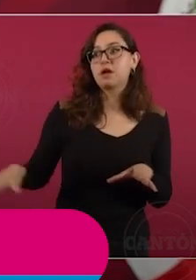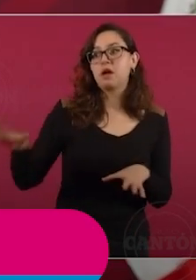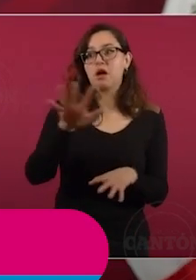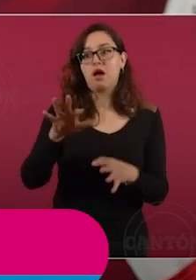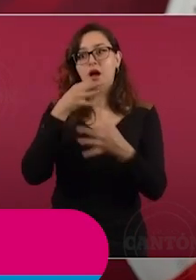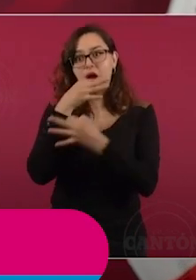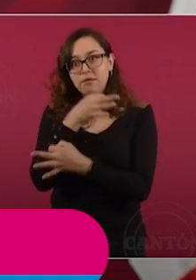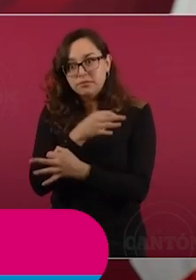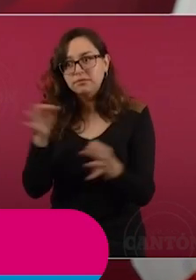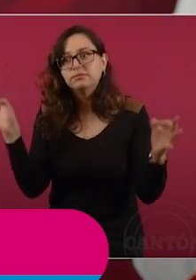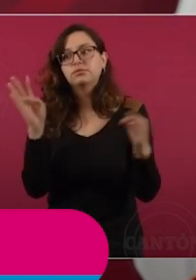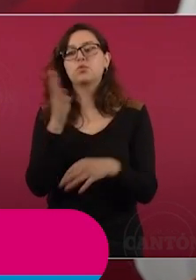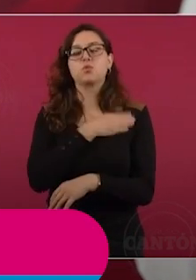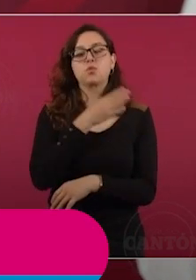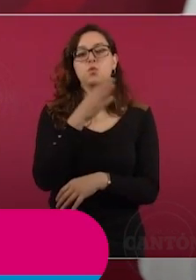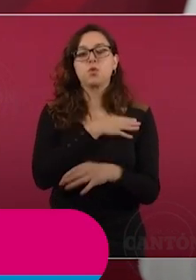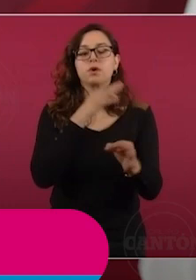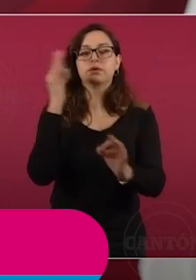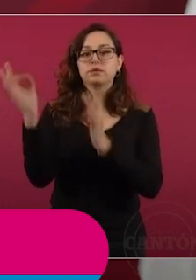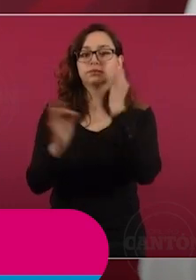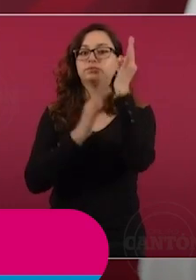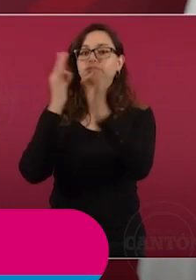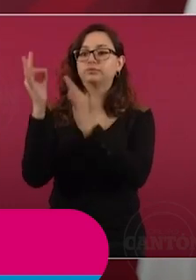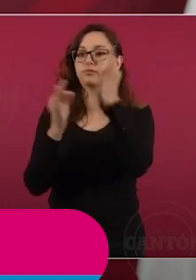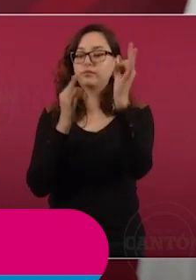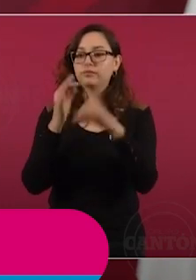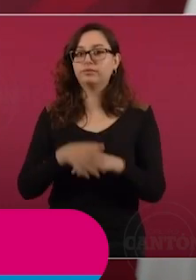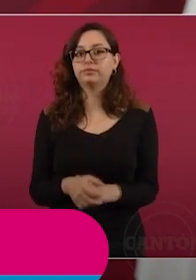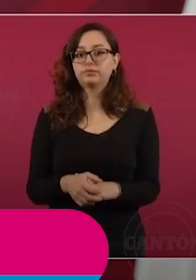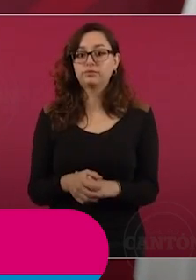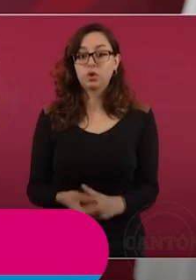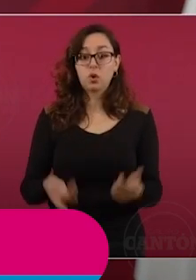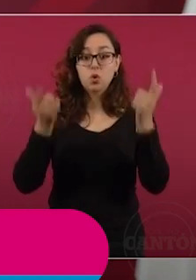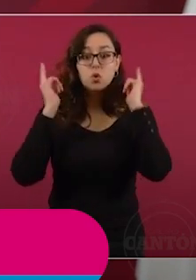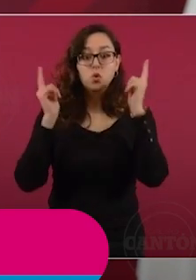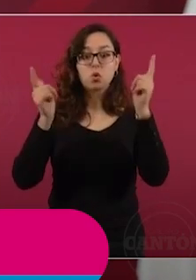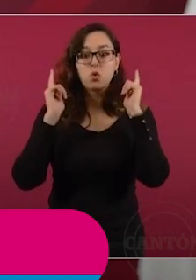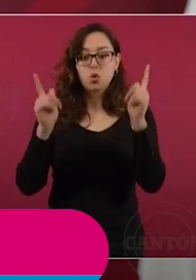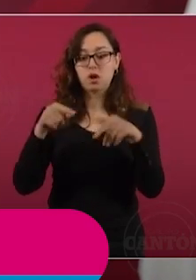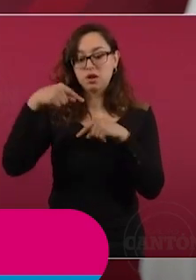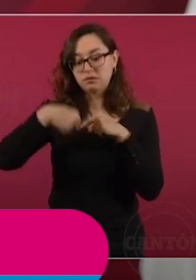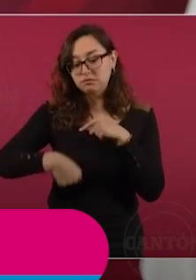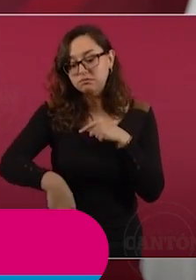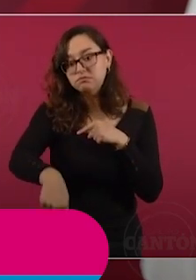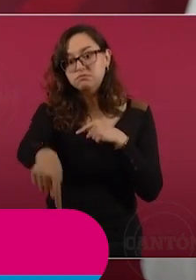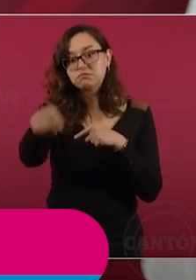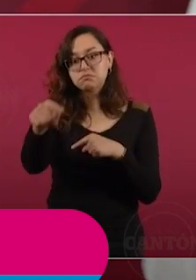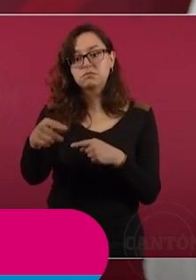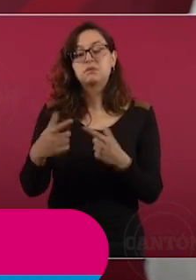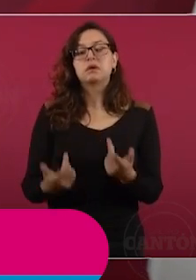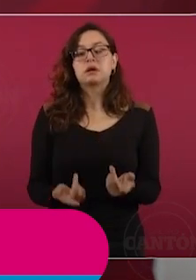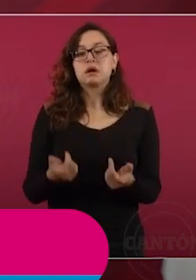que hacia adelante siga la disminución